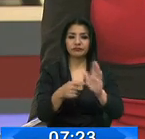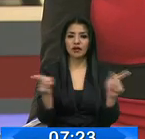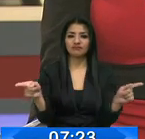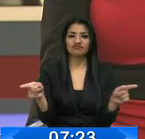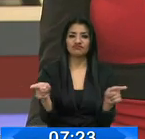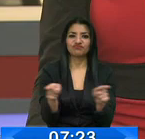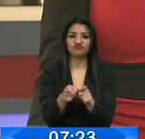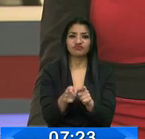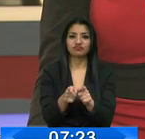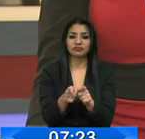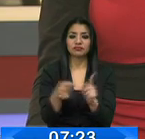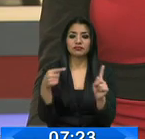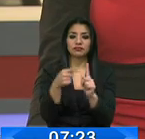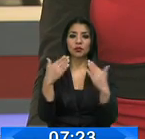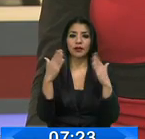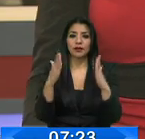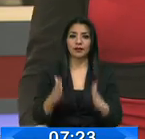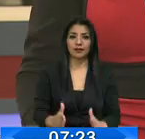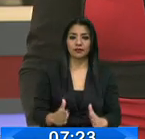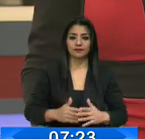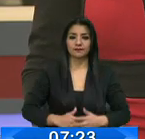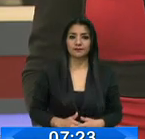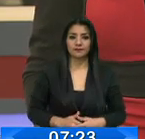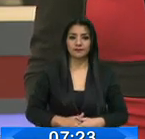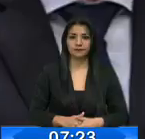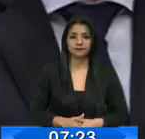semblanza de este guayaquileño que llega al poder.